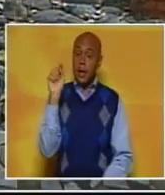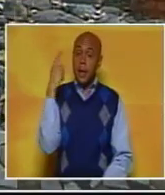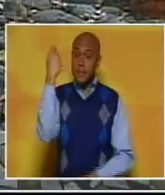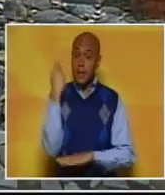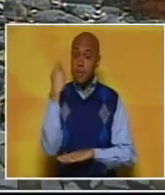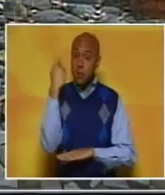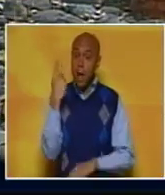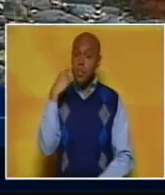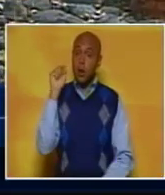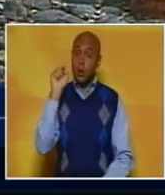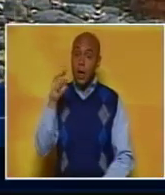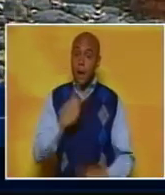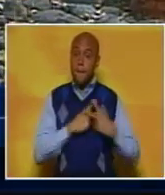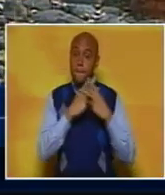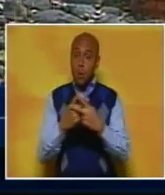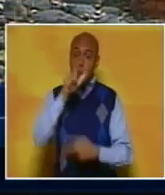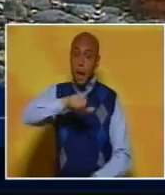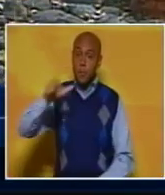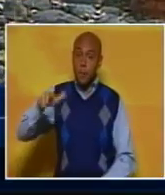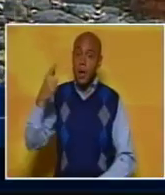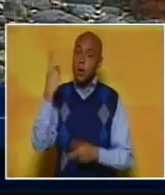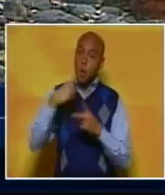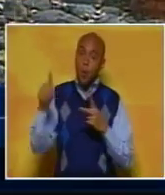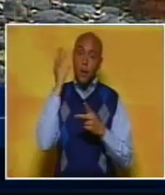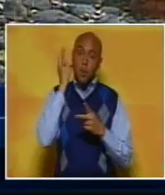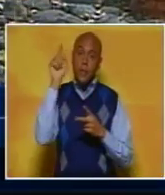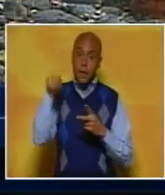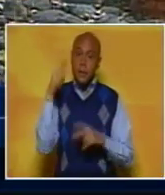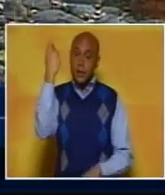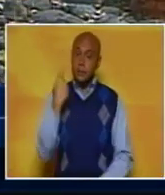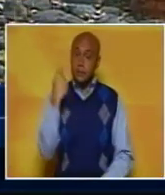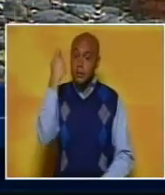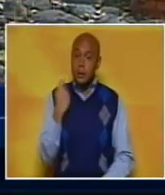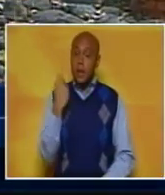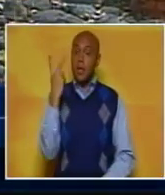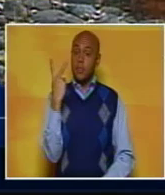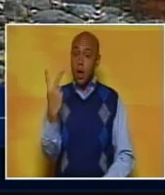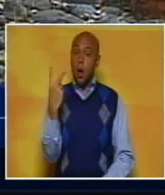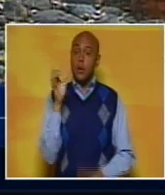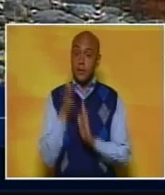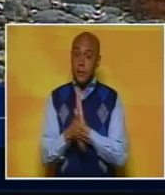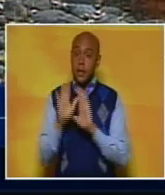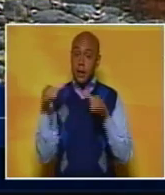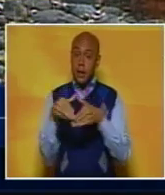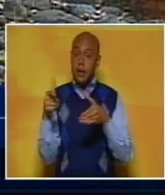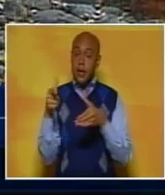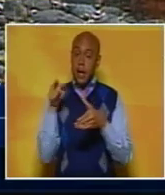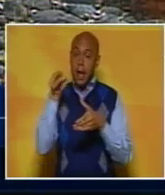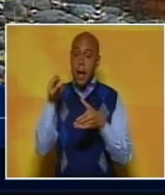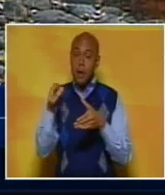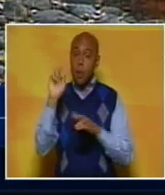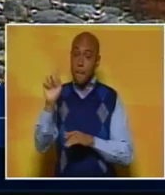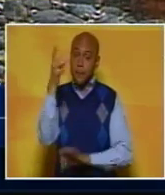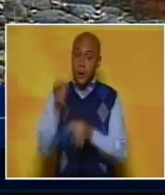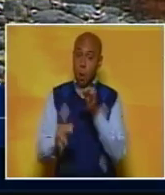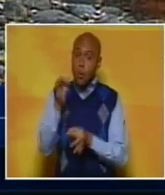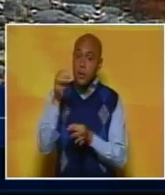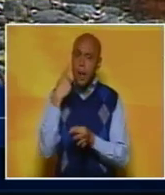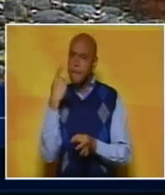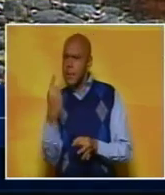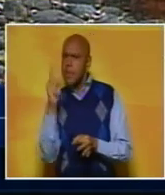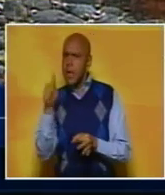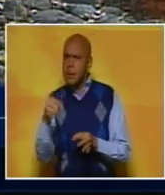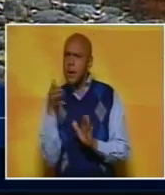Aurelio Quiñones de Voluntad Popular y la diputada Amelia Belisario en representación de Primero Justicia no solamente condenaron los